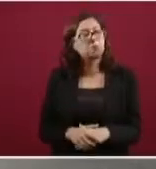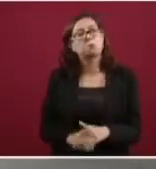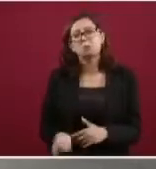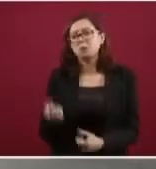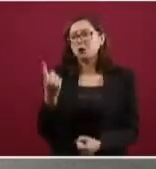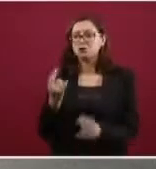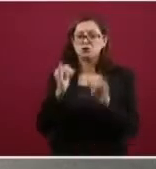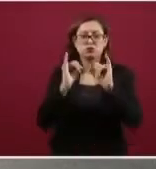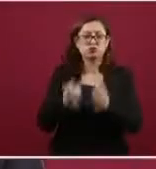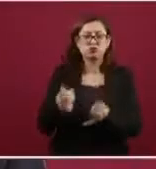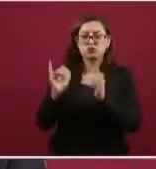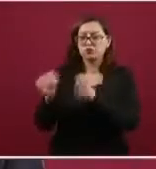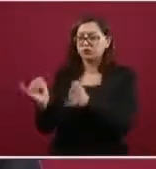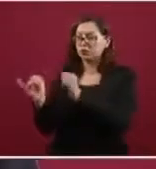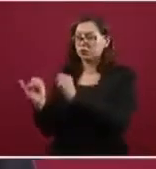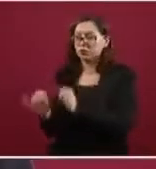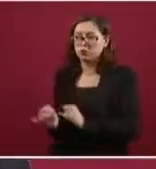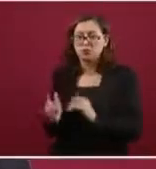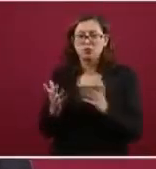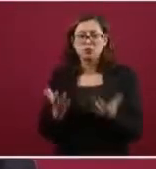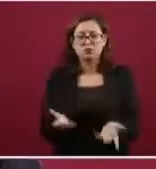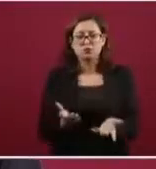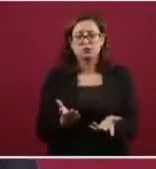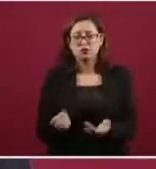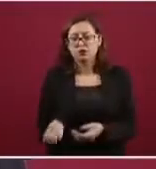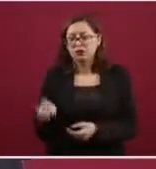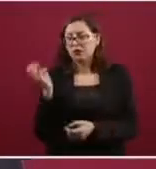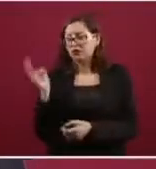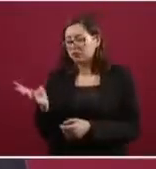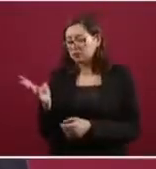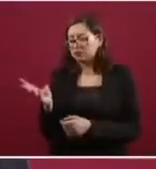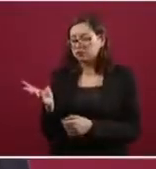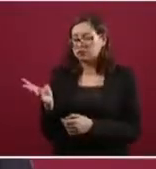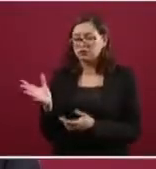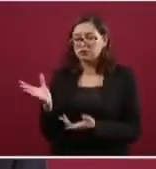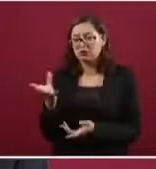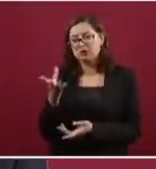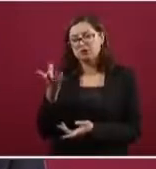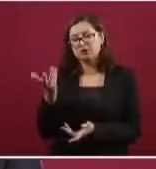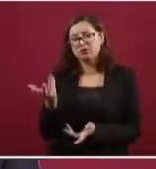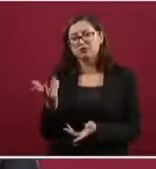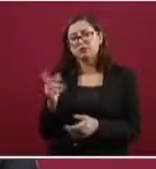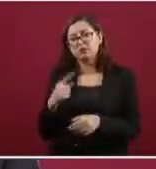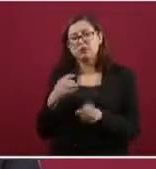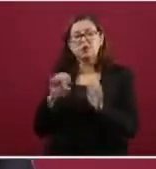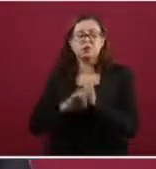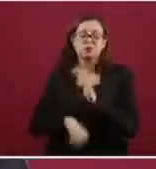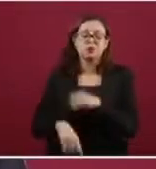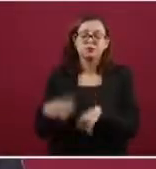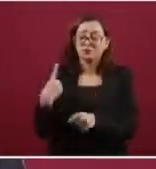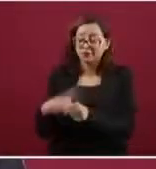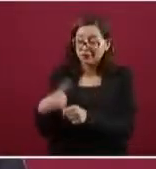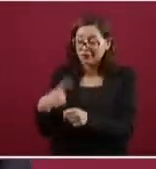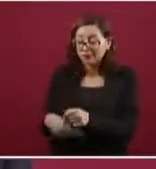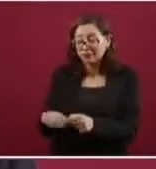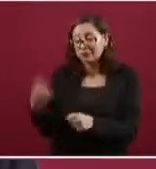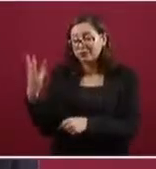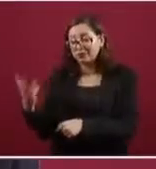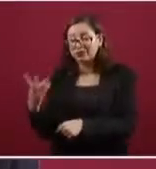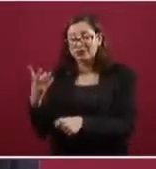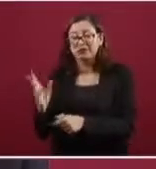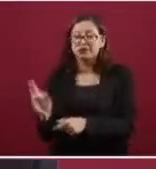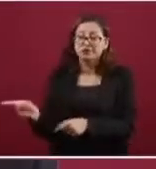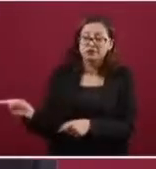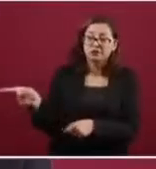pues ahí no resolvemos que se le quita el catarro a tres, no se quita el catarro. Entonces, lo que queremos nosotros